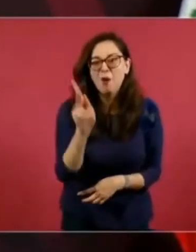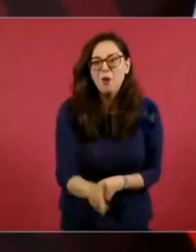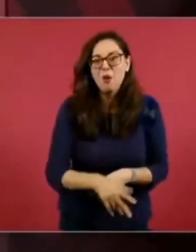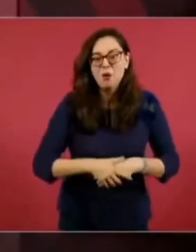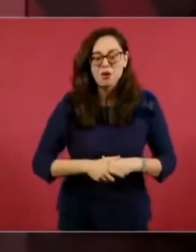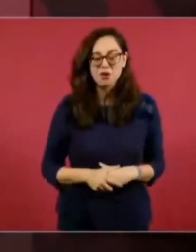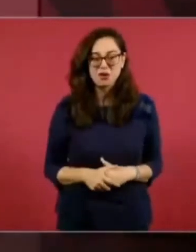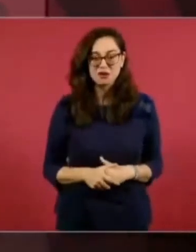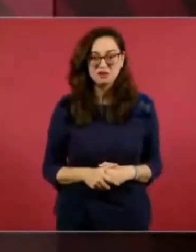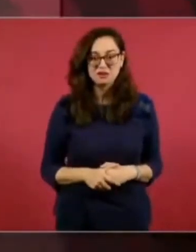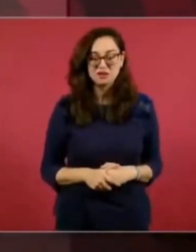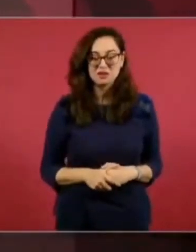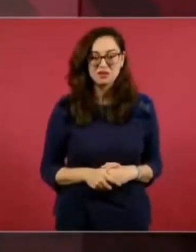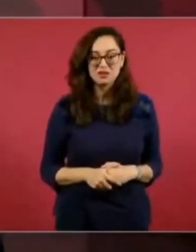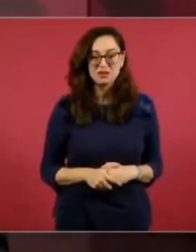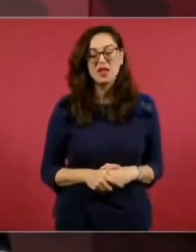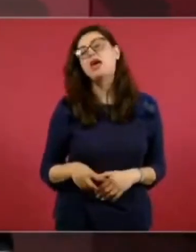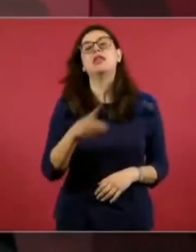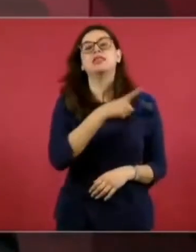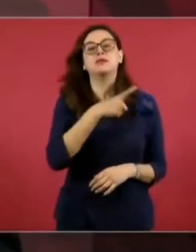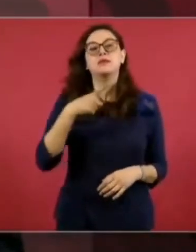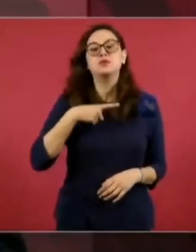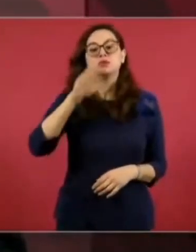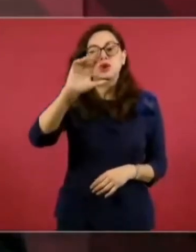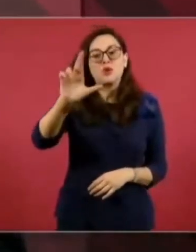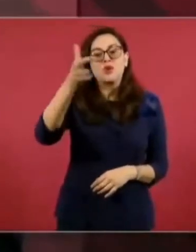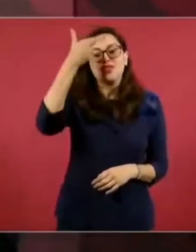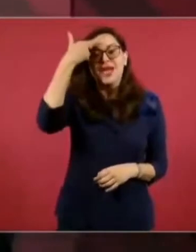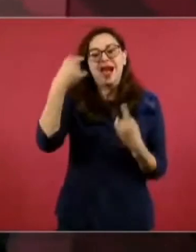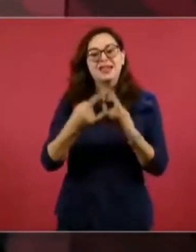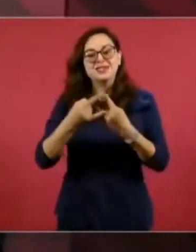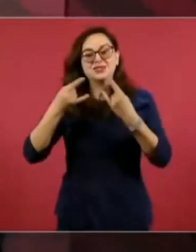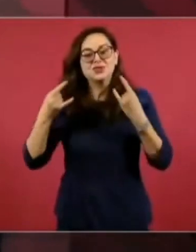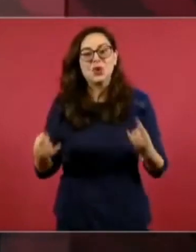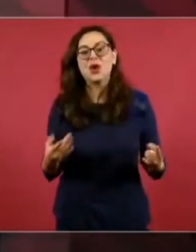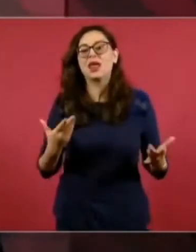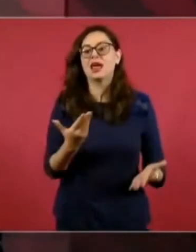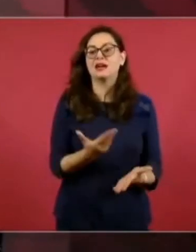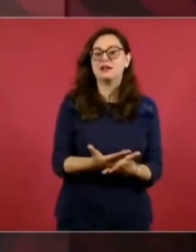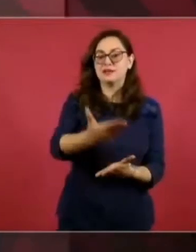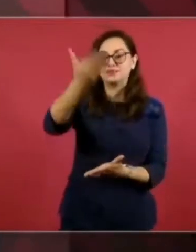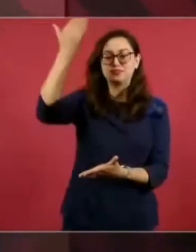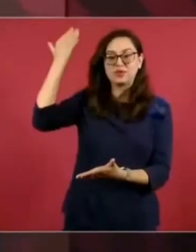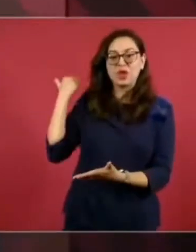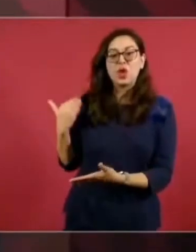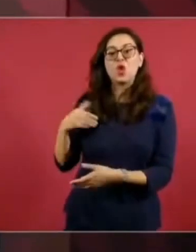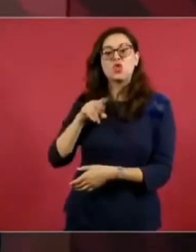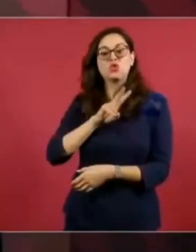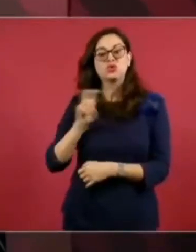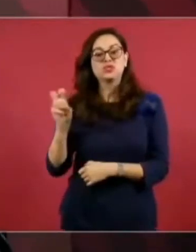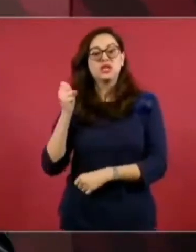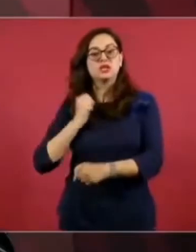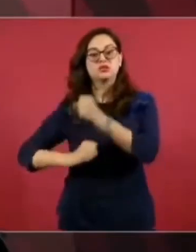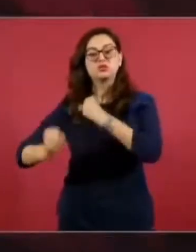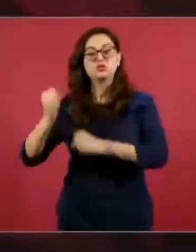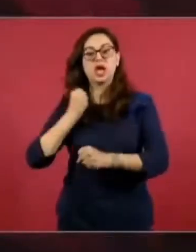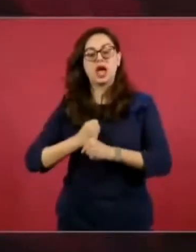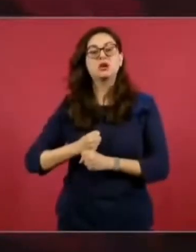una de las demandas principales de Morelos era que